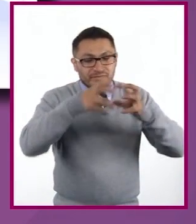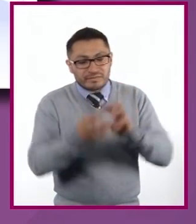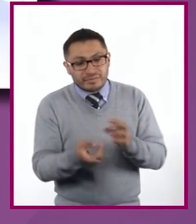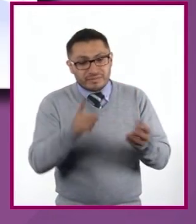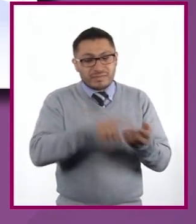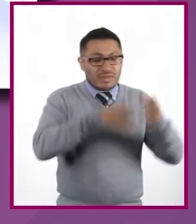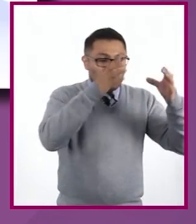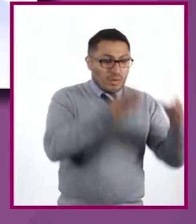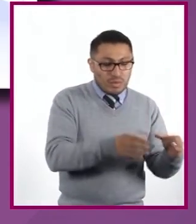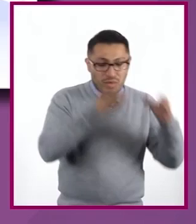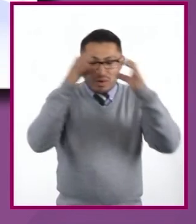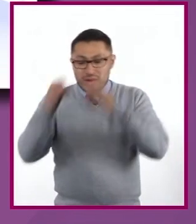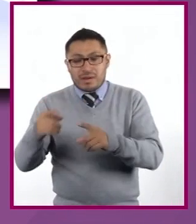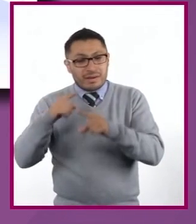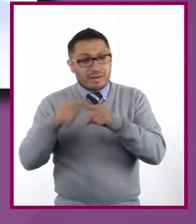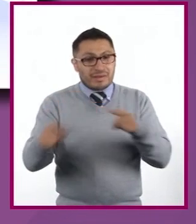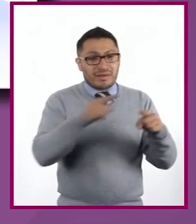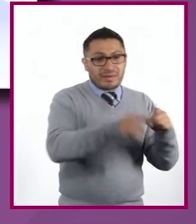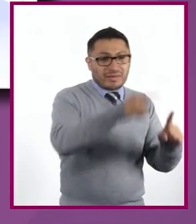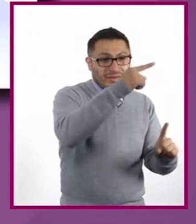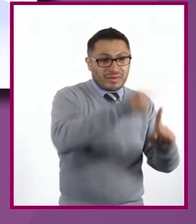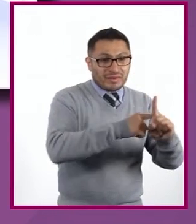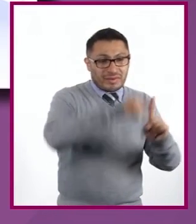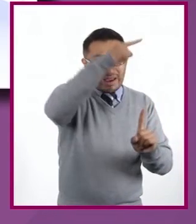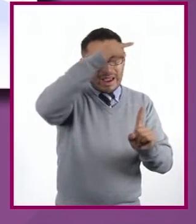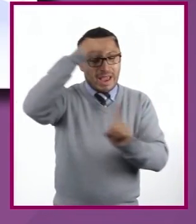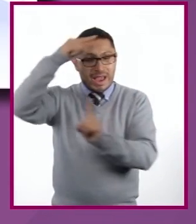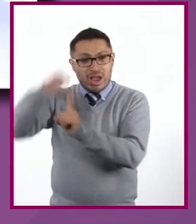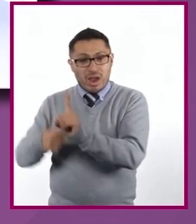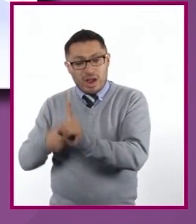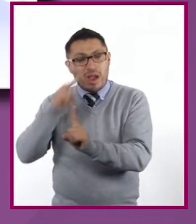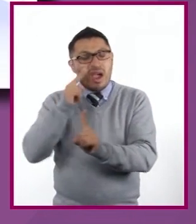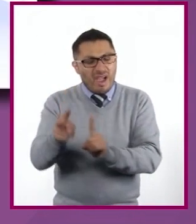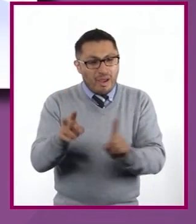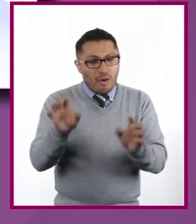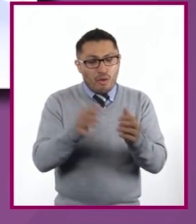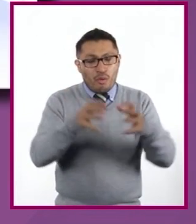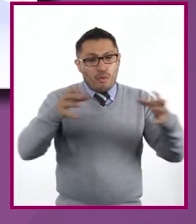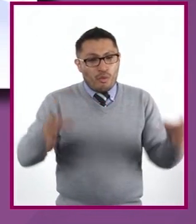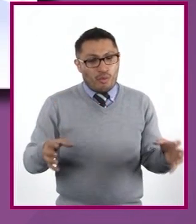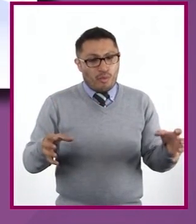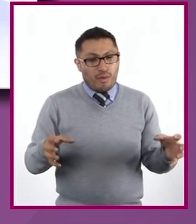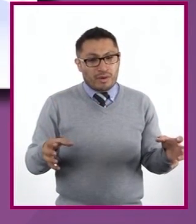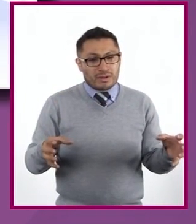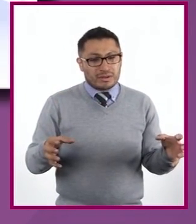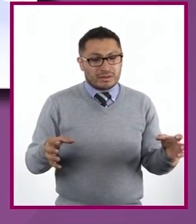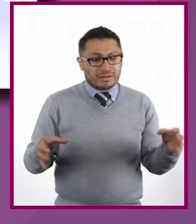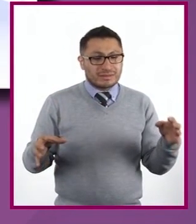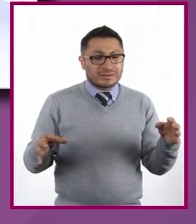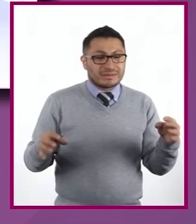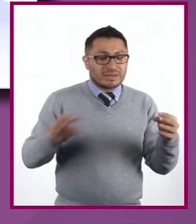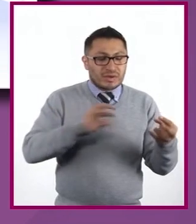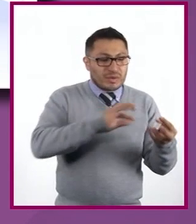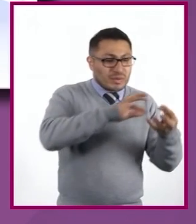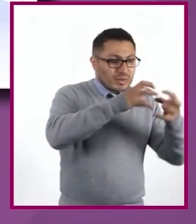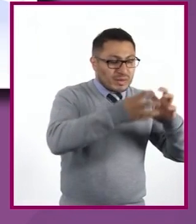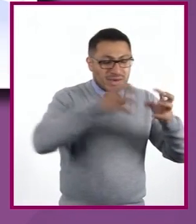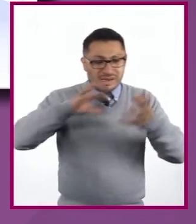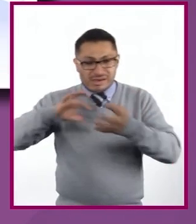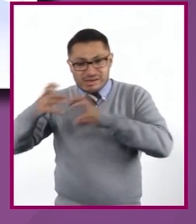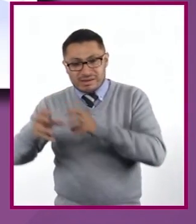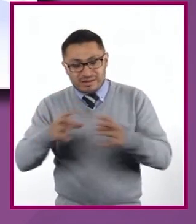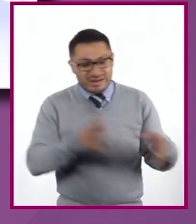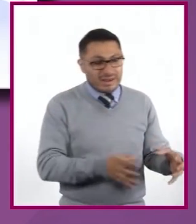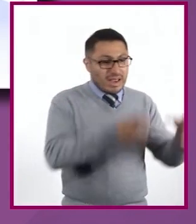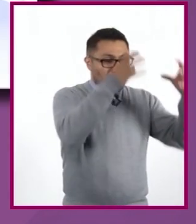dos bloques con diferentes temperaturas, observaríamos que cuando los bloques están separados, las partículas del bloque caliente tienen